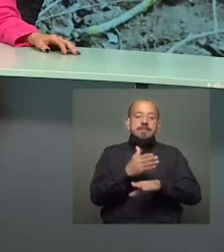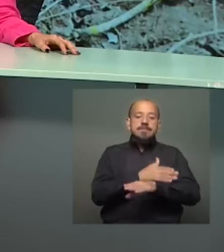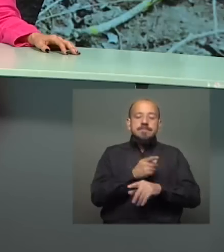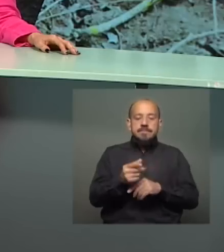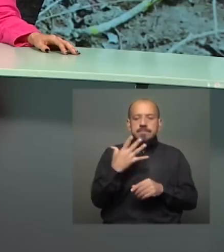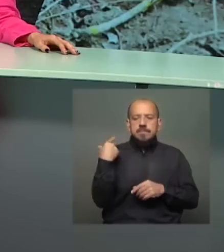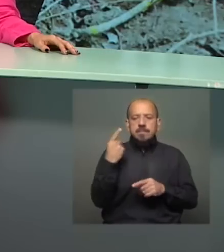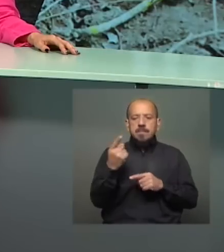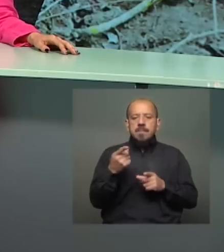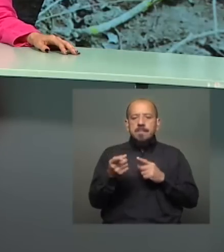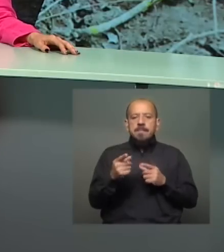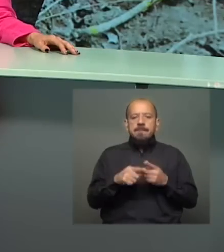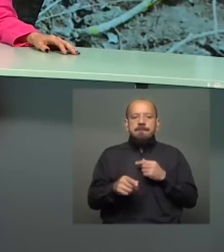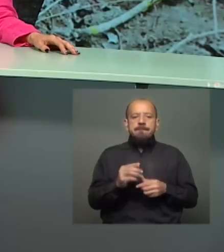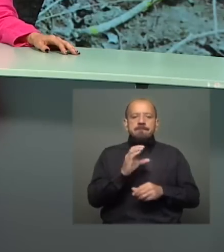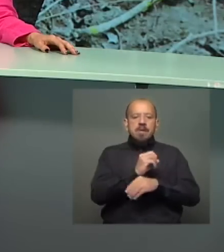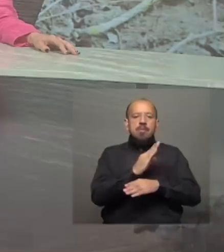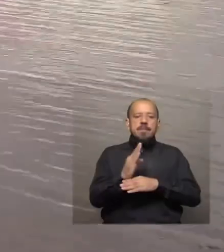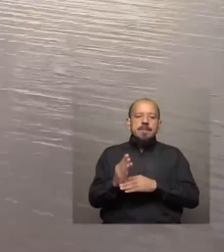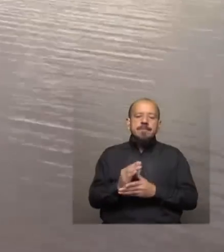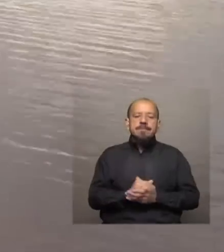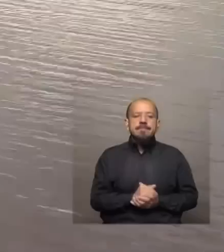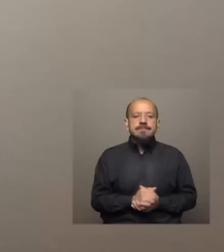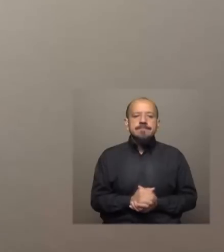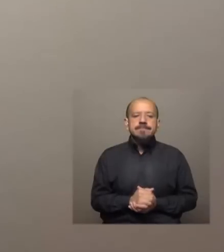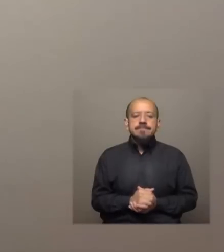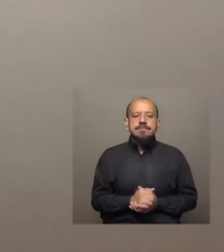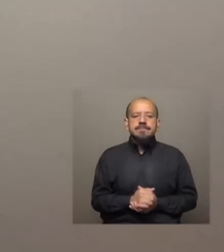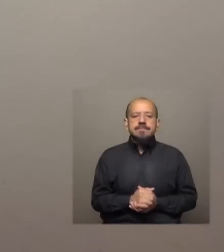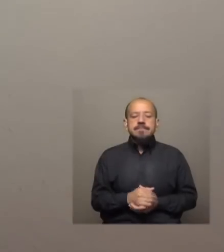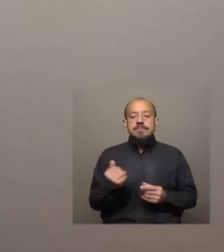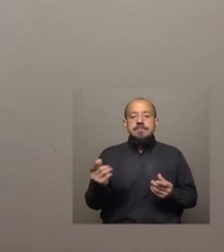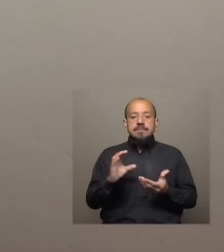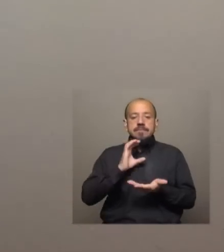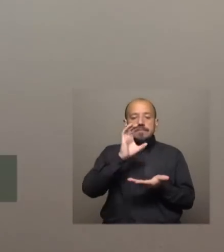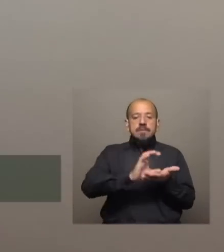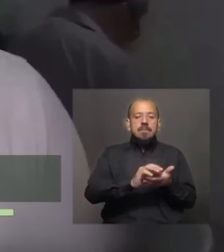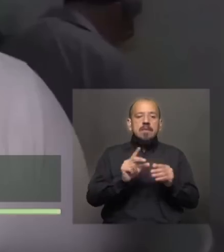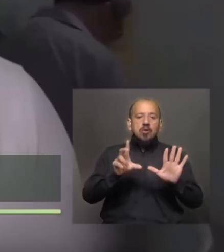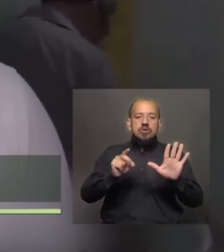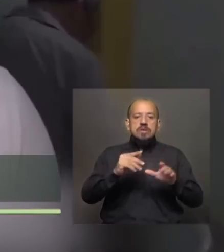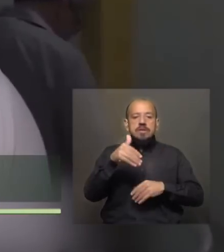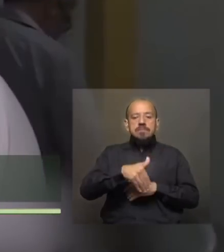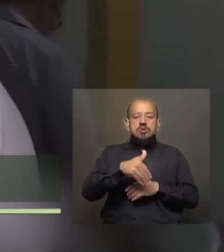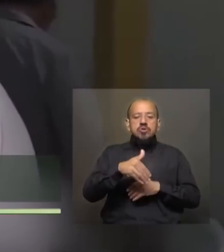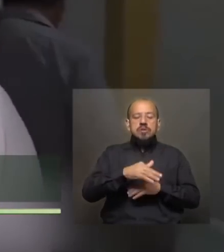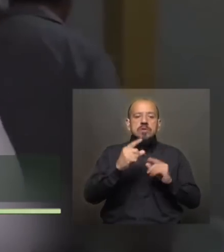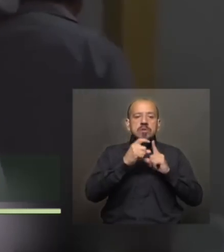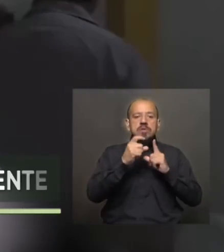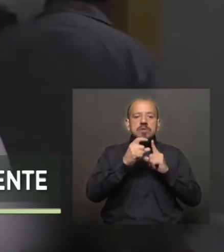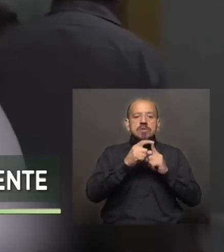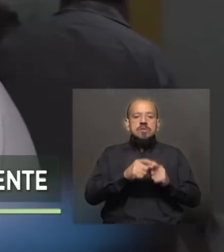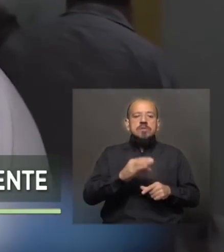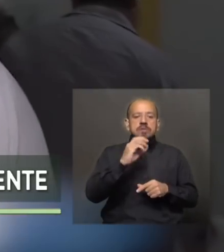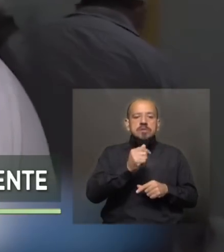director de la oficina de planeamiento y presupuesto el financiamiento de 80 millones de dólares de la caf está vigente